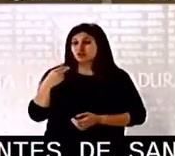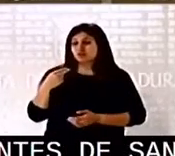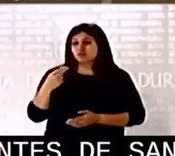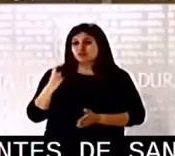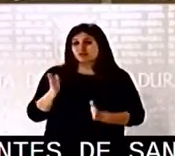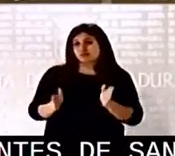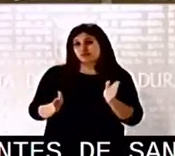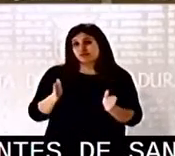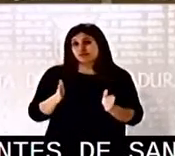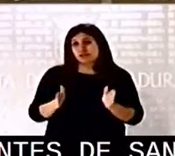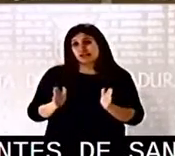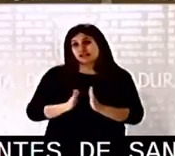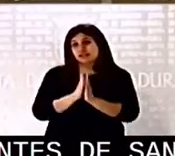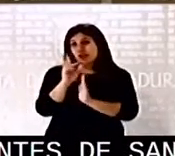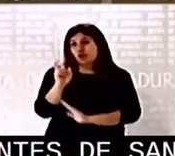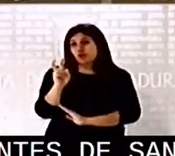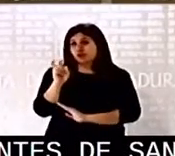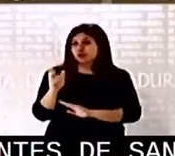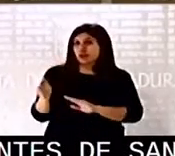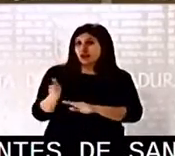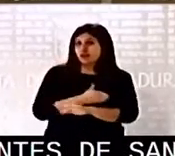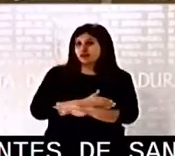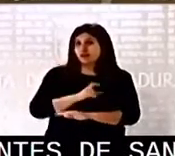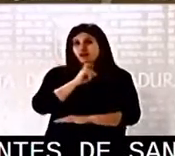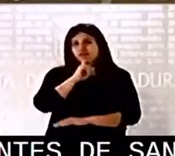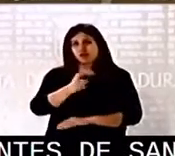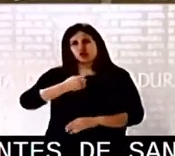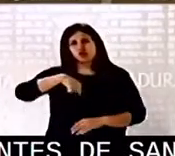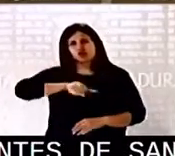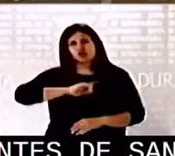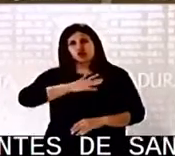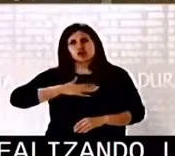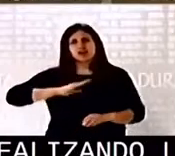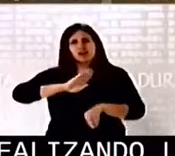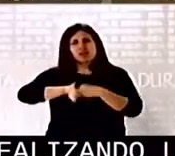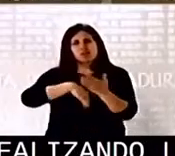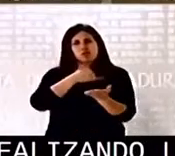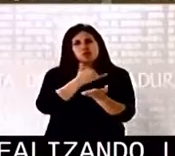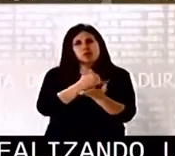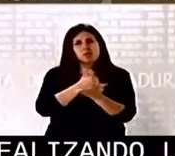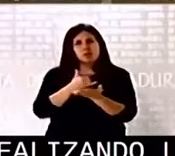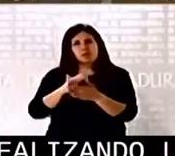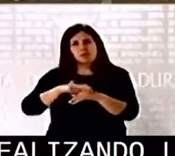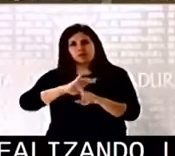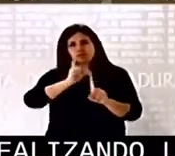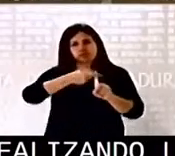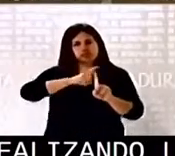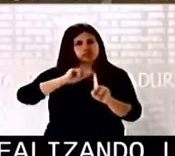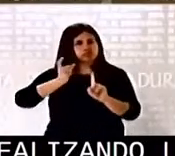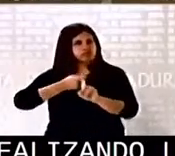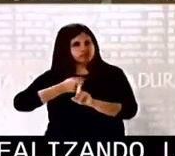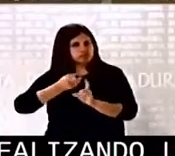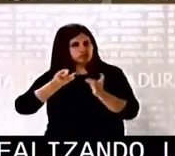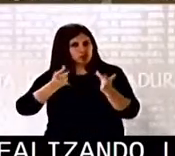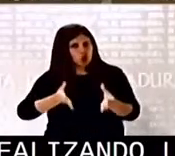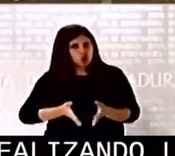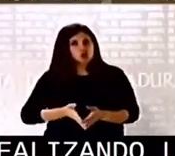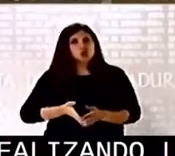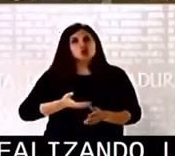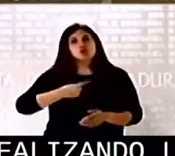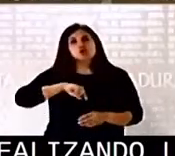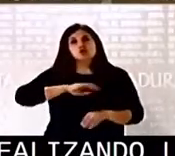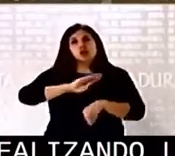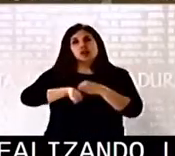de adelantarnos al virus. Estamos realizando a la semana alrededor de entre 22.500 y 23.000